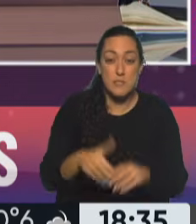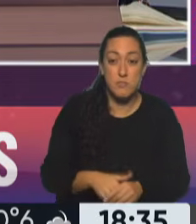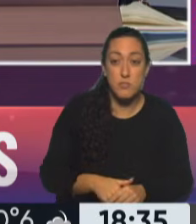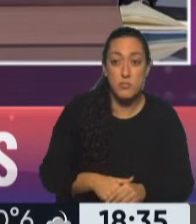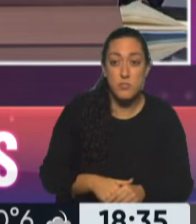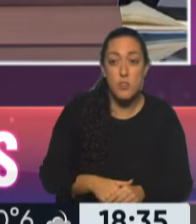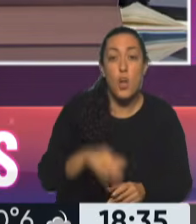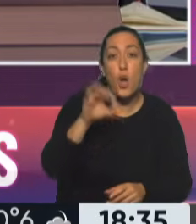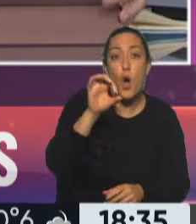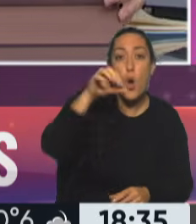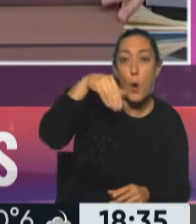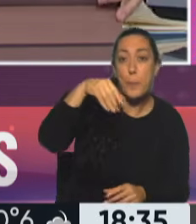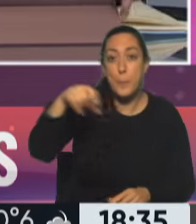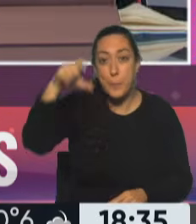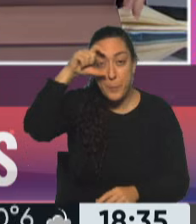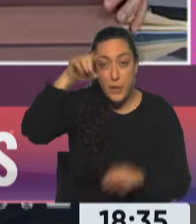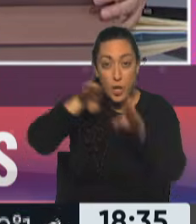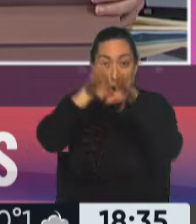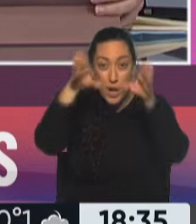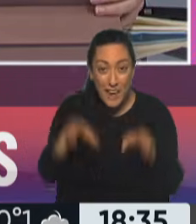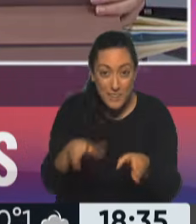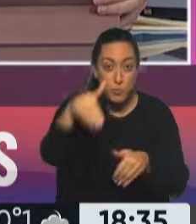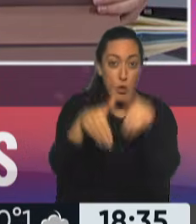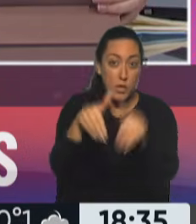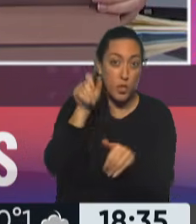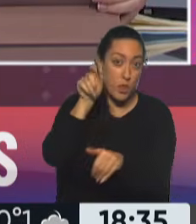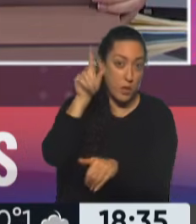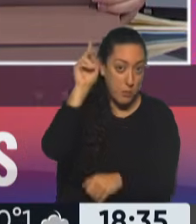la OMPE, que es el organismo electoral de Perú,